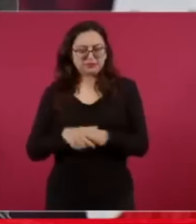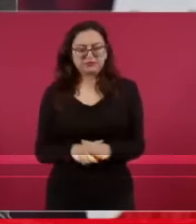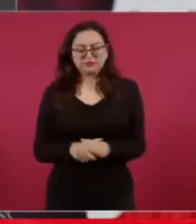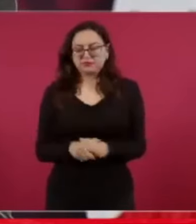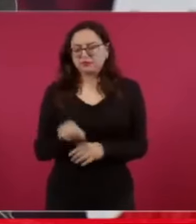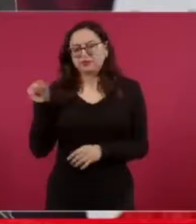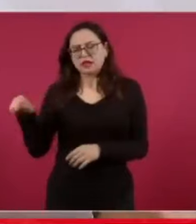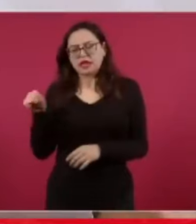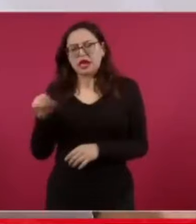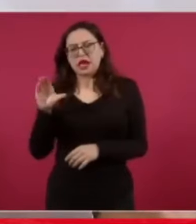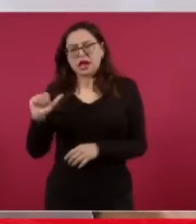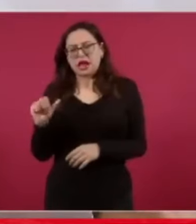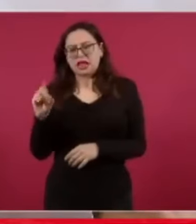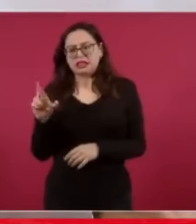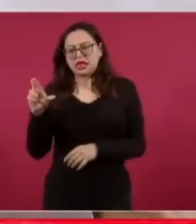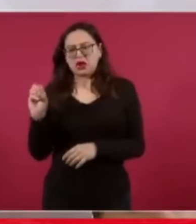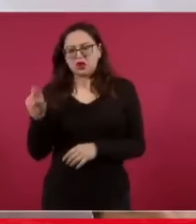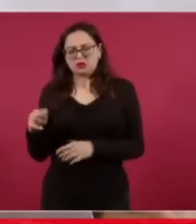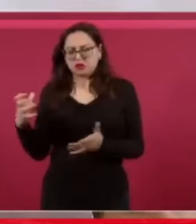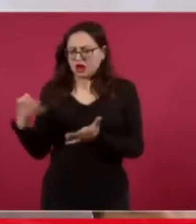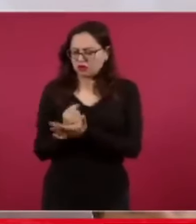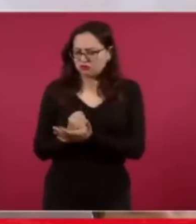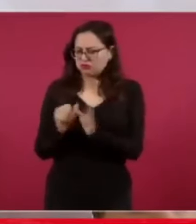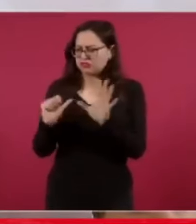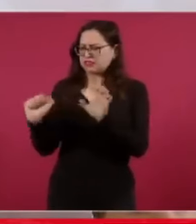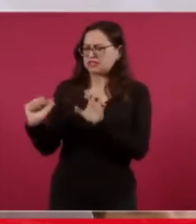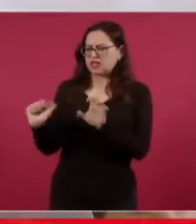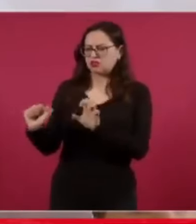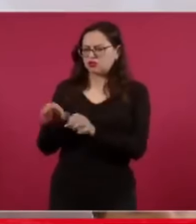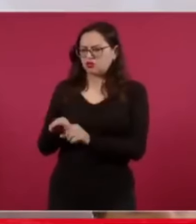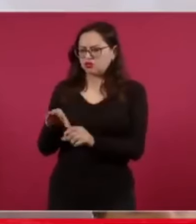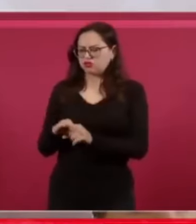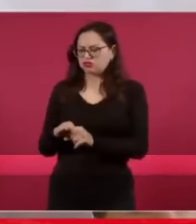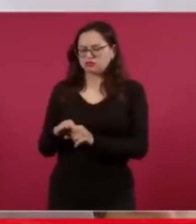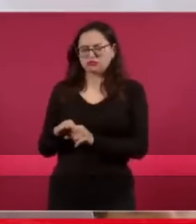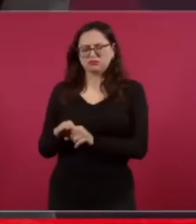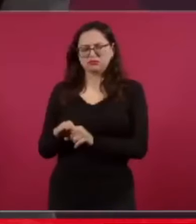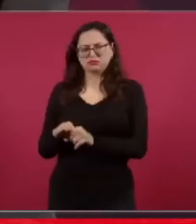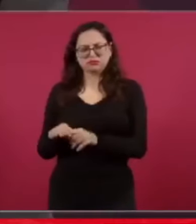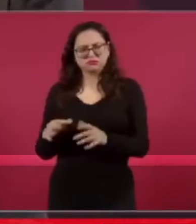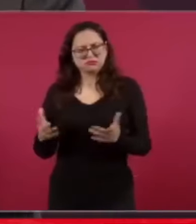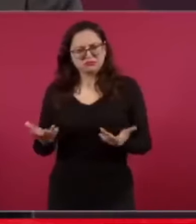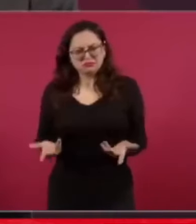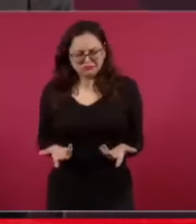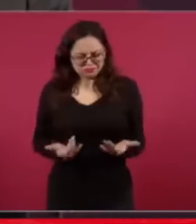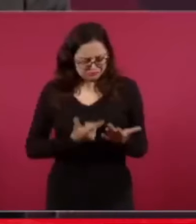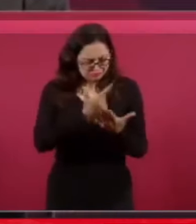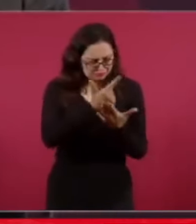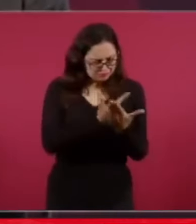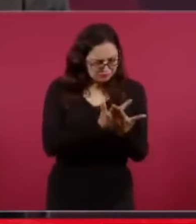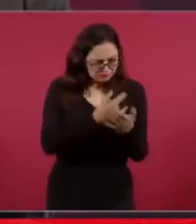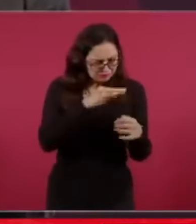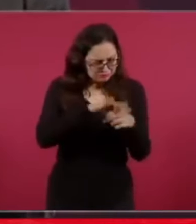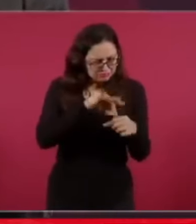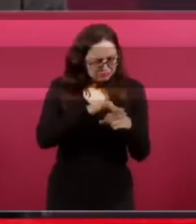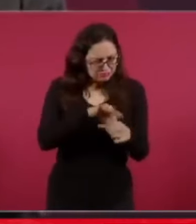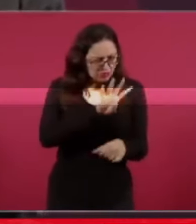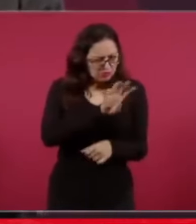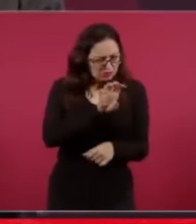Felipe Calderón, obtuvo 600 votos y eran 400 ciudadanos.